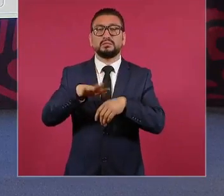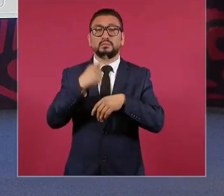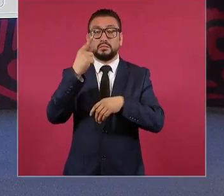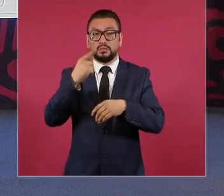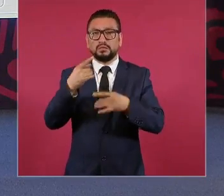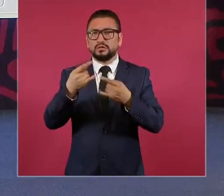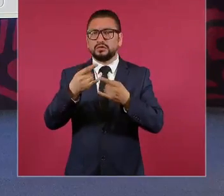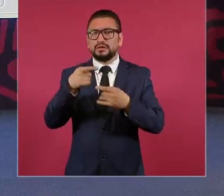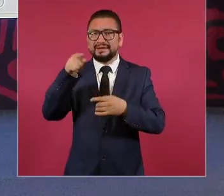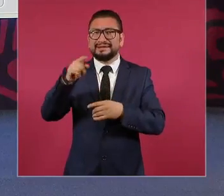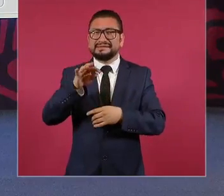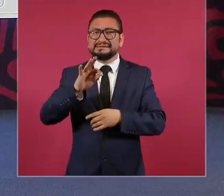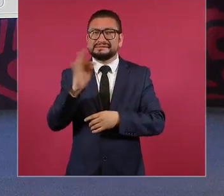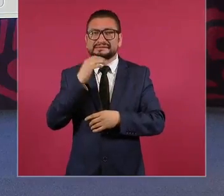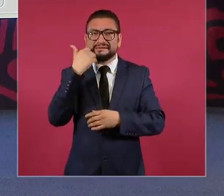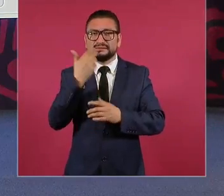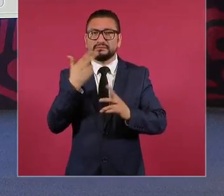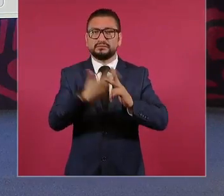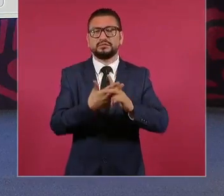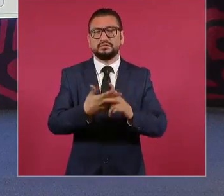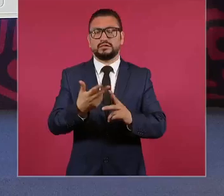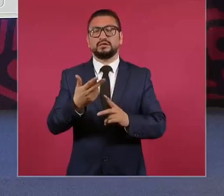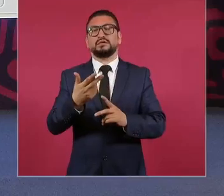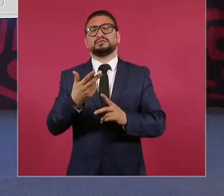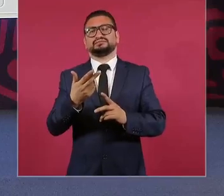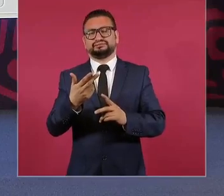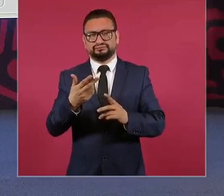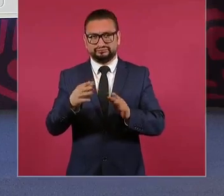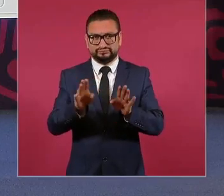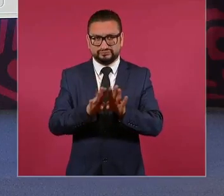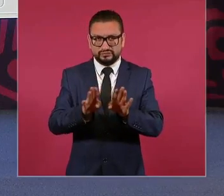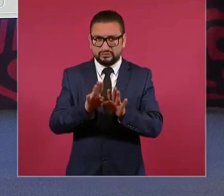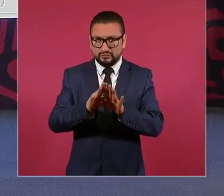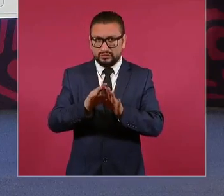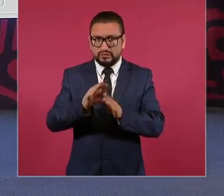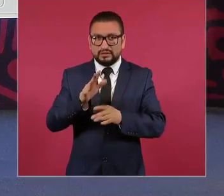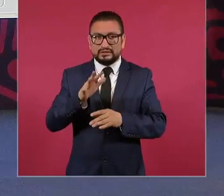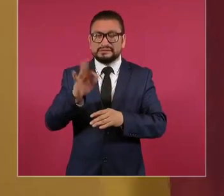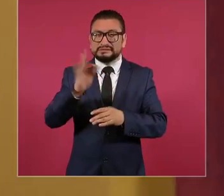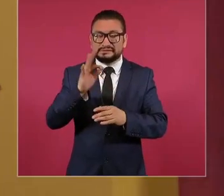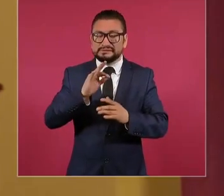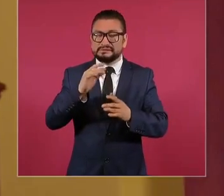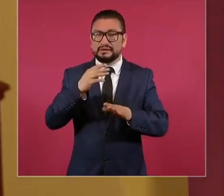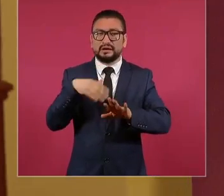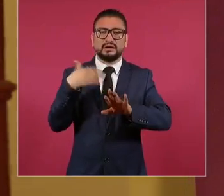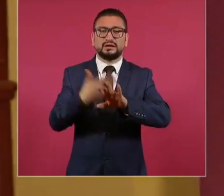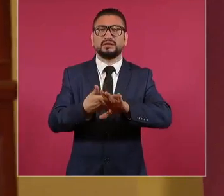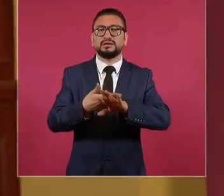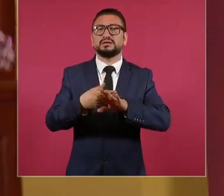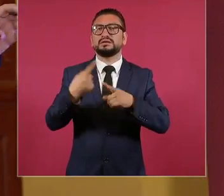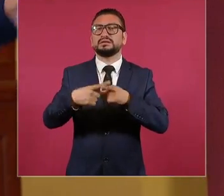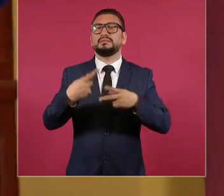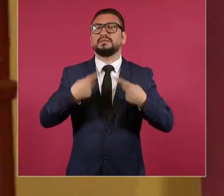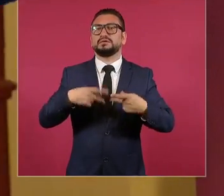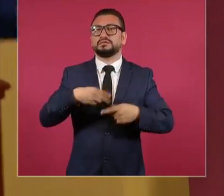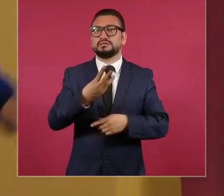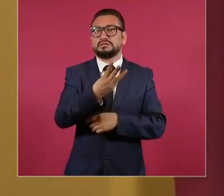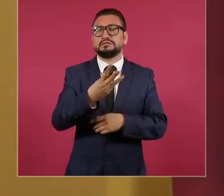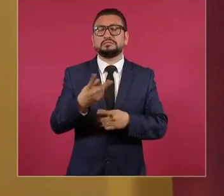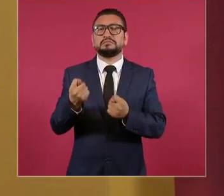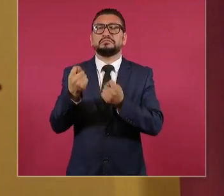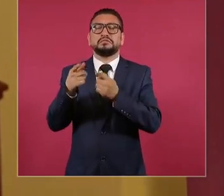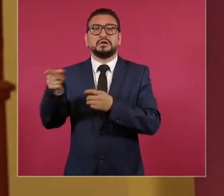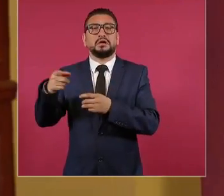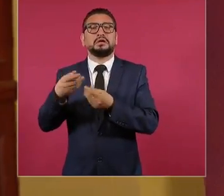homicidio y este homicidio es en grado de tentativa, en agravio de tres personas. Aquí